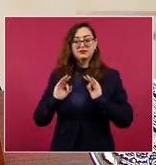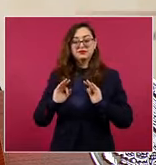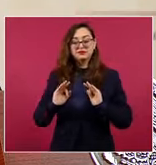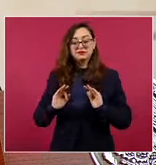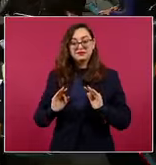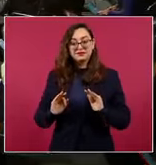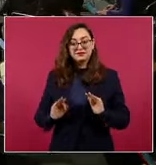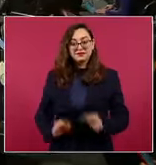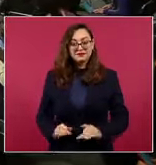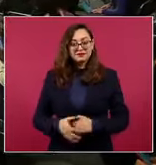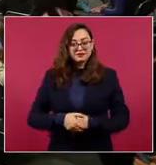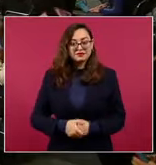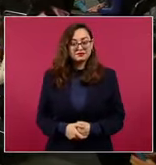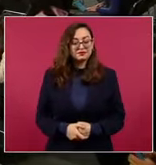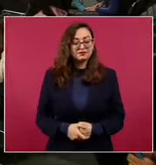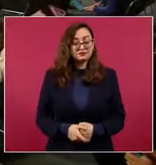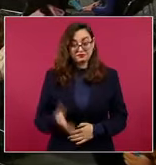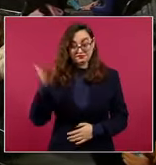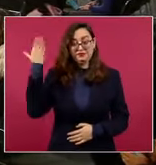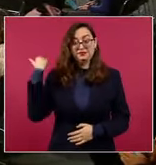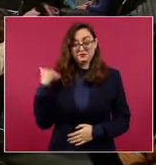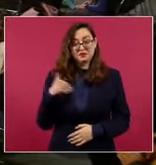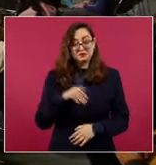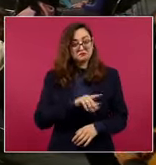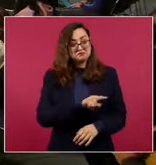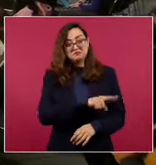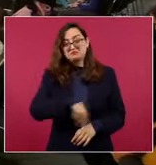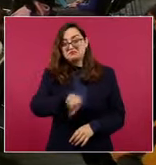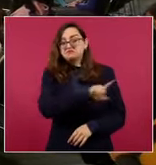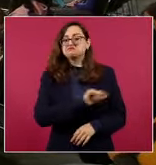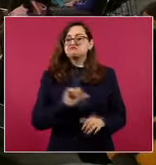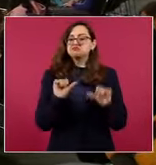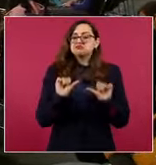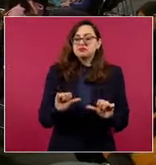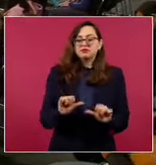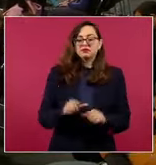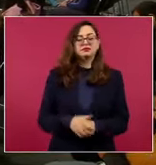una parte de Televisa se vende